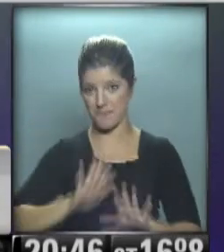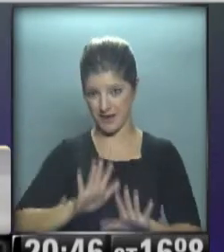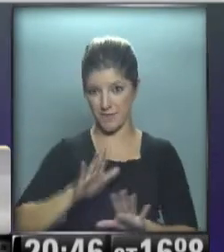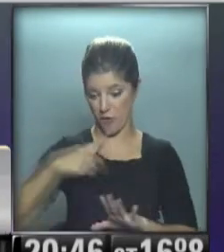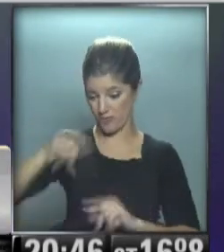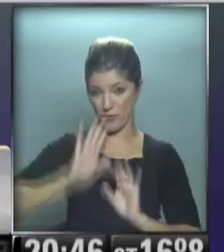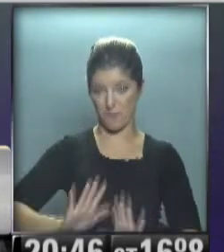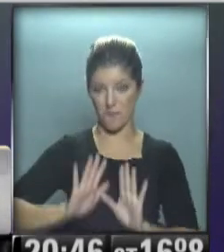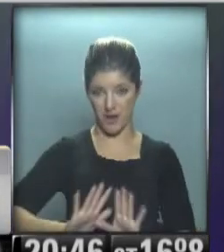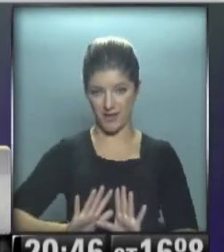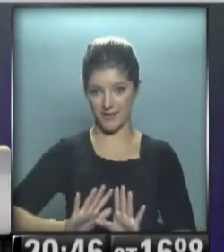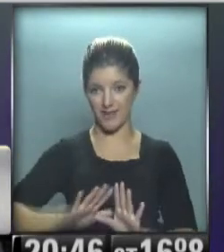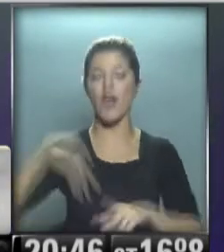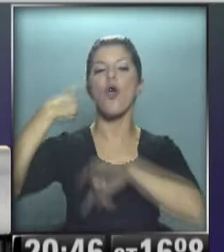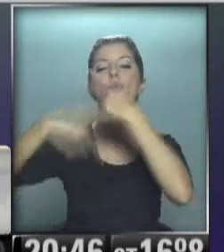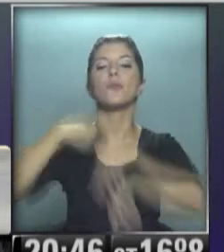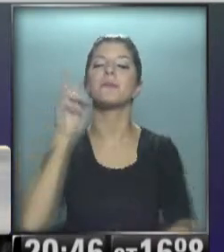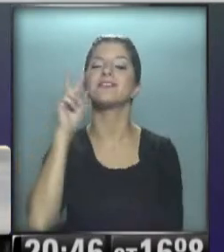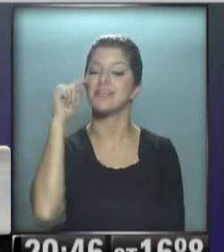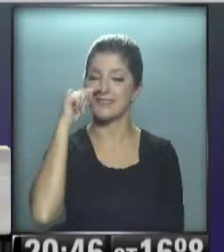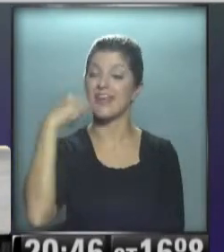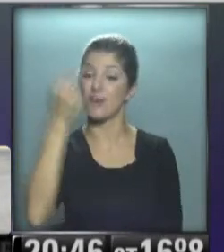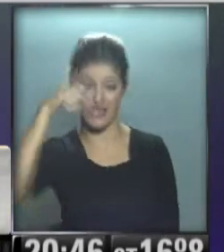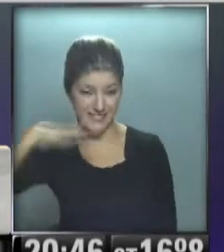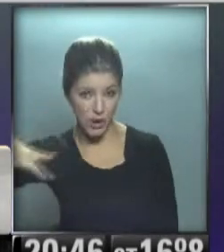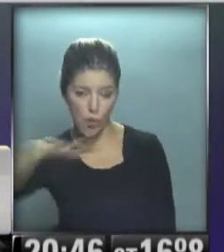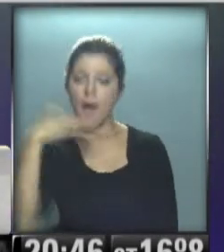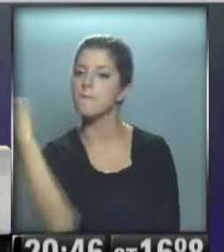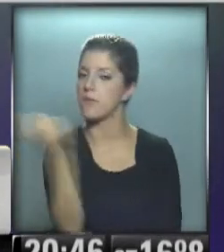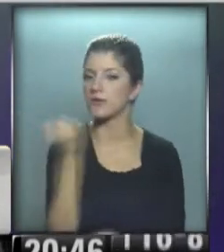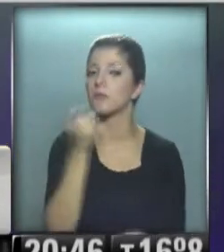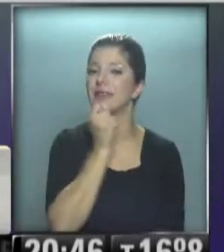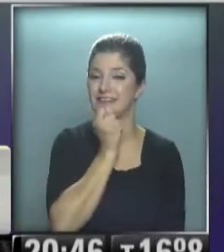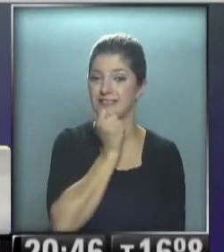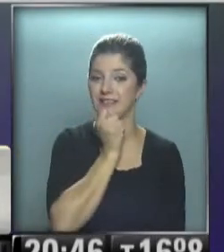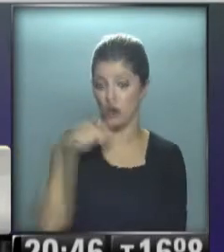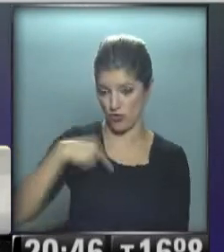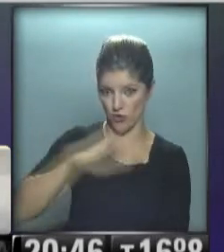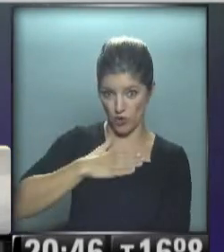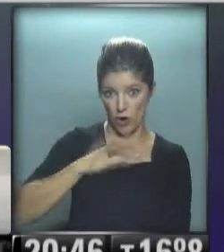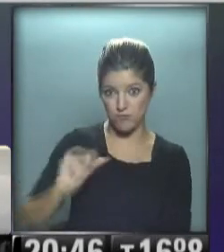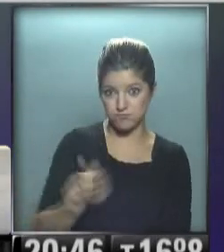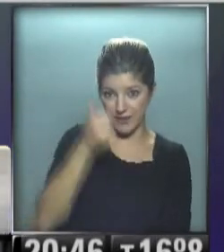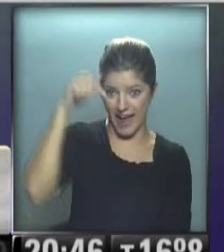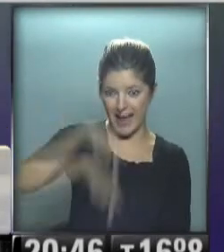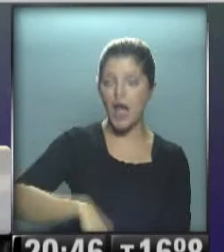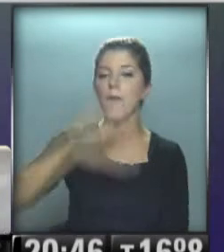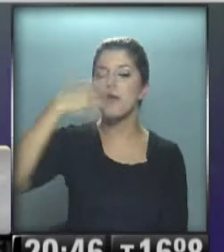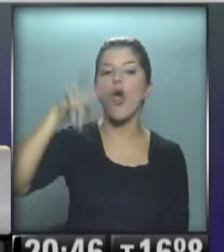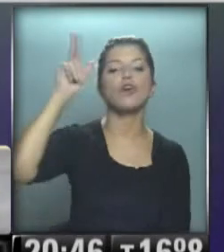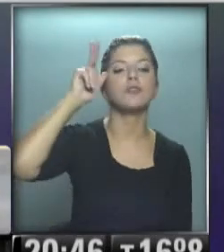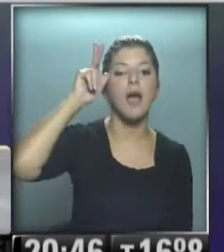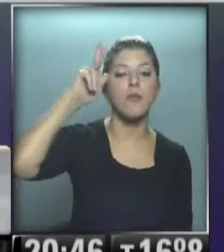Pablo. La continuidad del noticiero, les digo que San Pablo es una ciudad muy importante, porque si salimos primero, venimos aquí a jugar los octavos y